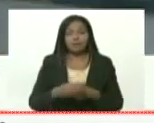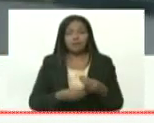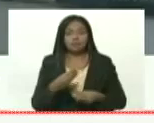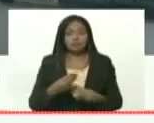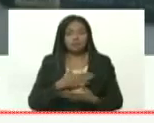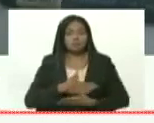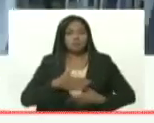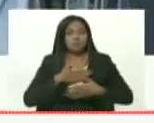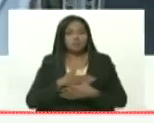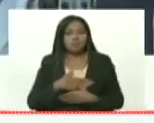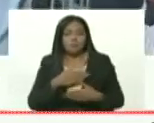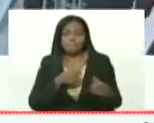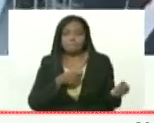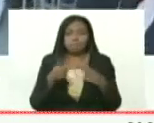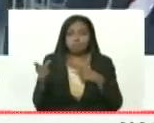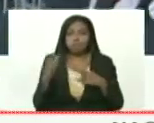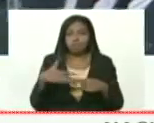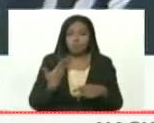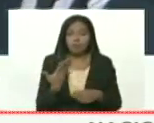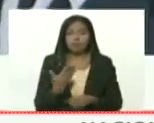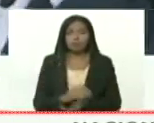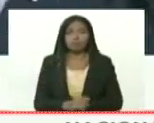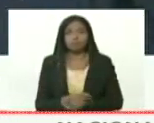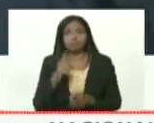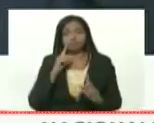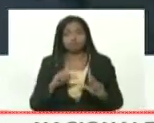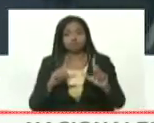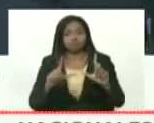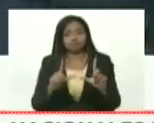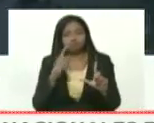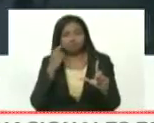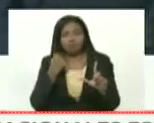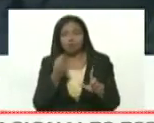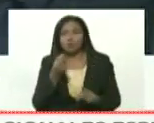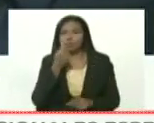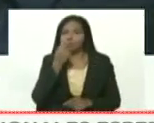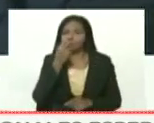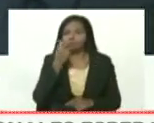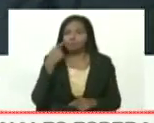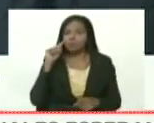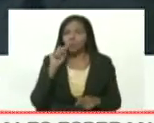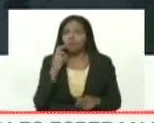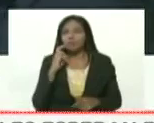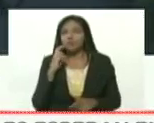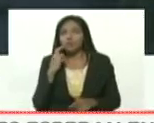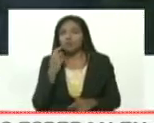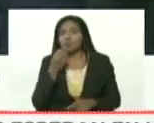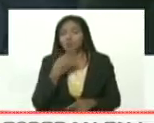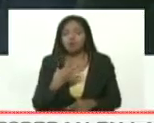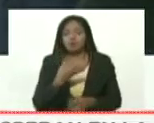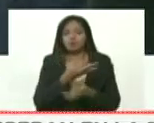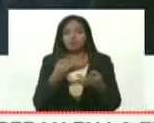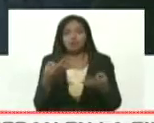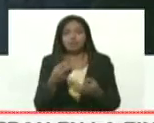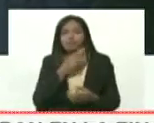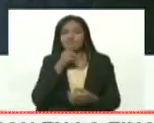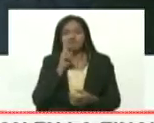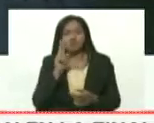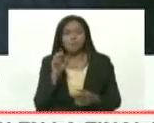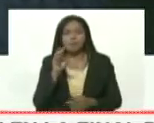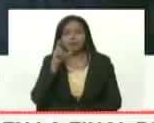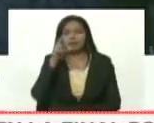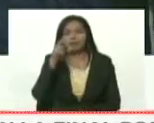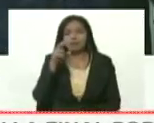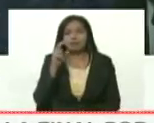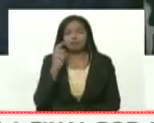de exportación. Tengo que certificar que es muy buena. ¿Cómo que se llama?